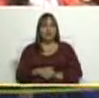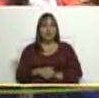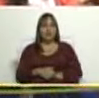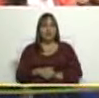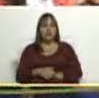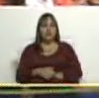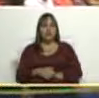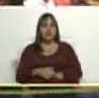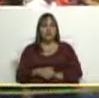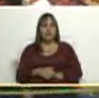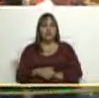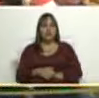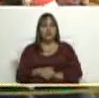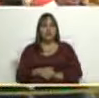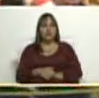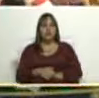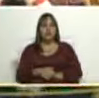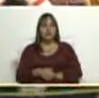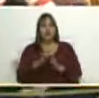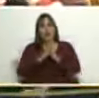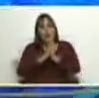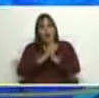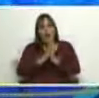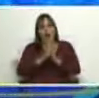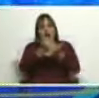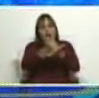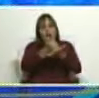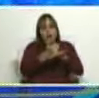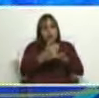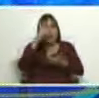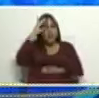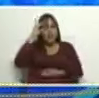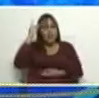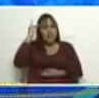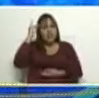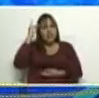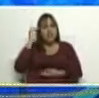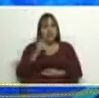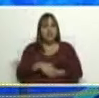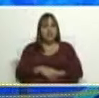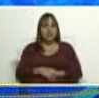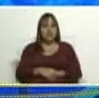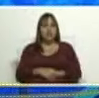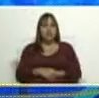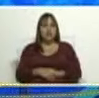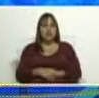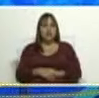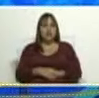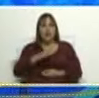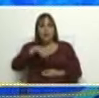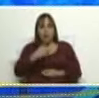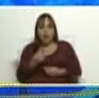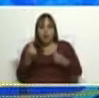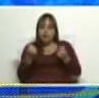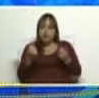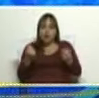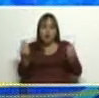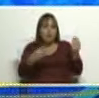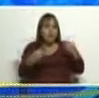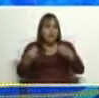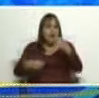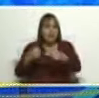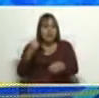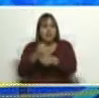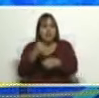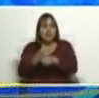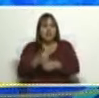Yo pido una ayudadita de Delcy para poder darle picante y sazón